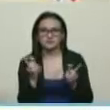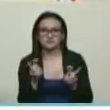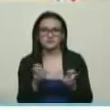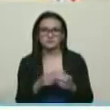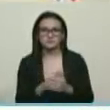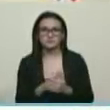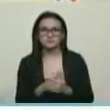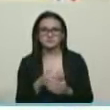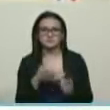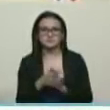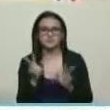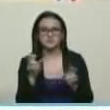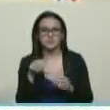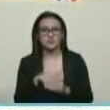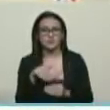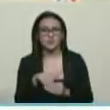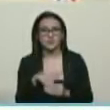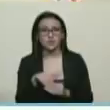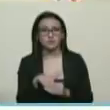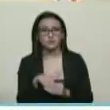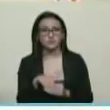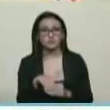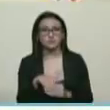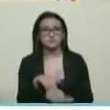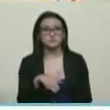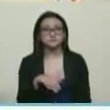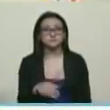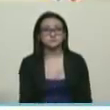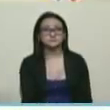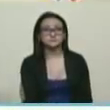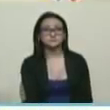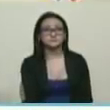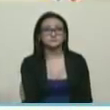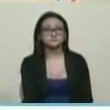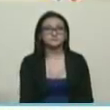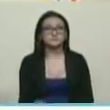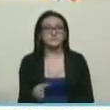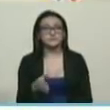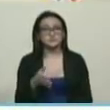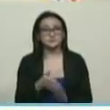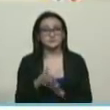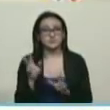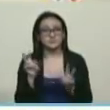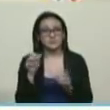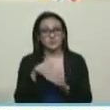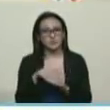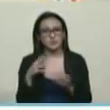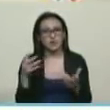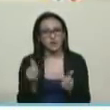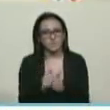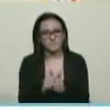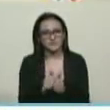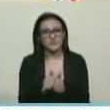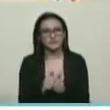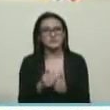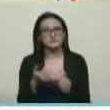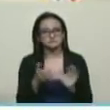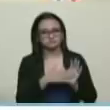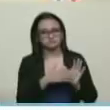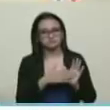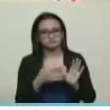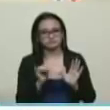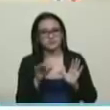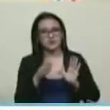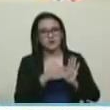cuanto al voto, en cuanto a lo que es el voto con acompañante, eso está en la ley, lo